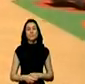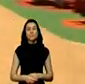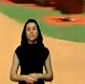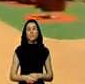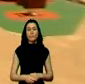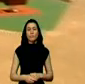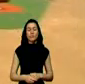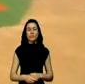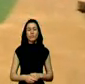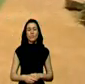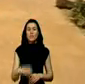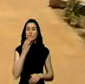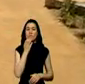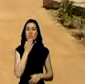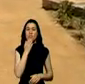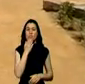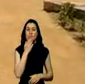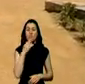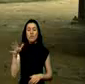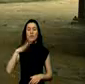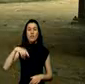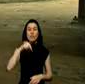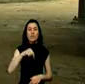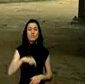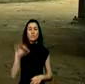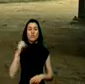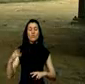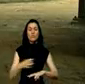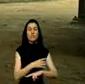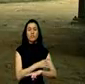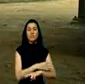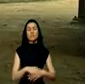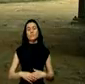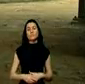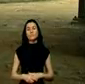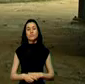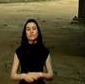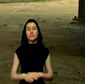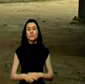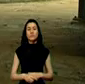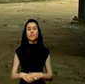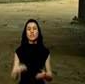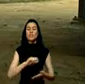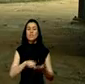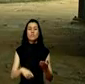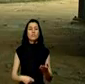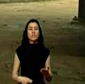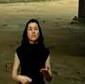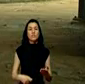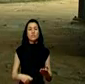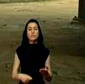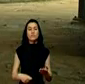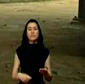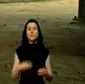cuatro años, como por ejemplo, el acceso sur o la llegada del AVE. De esta forma, el contrato queda cerrado y blindado como un único